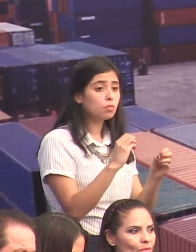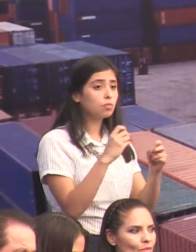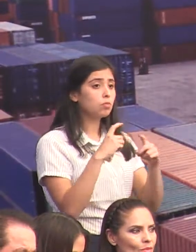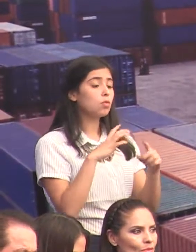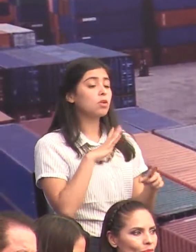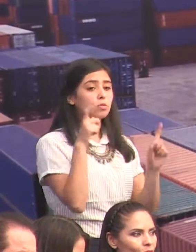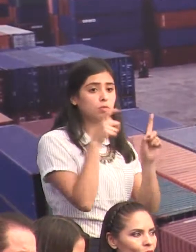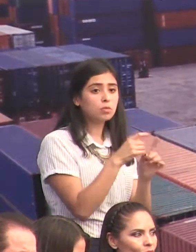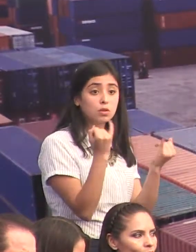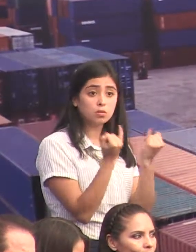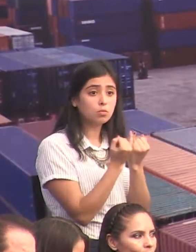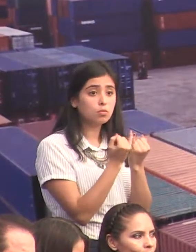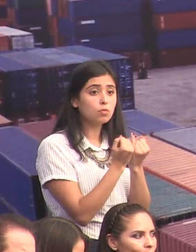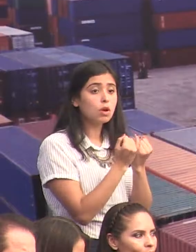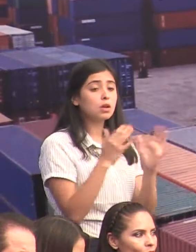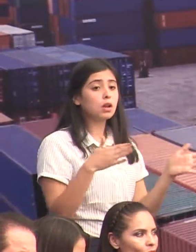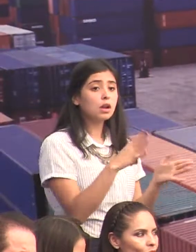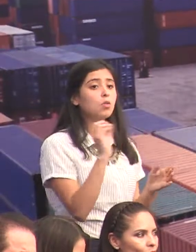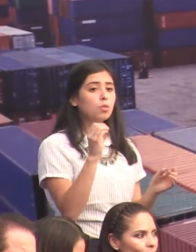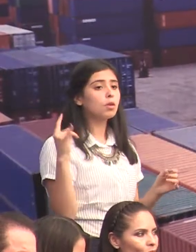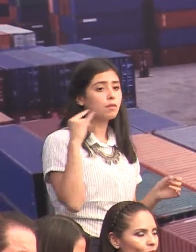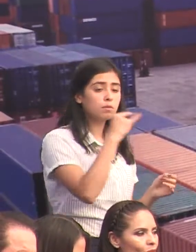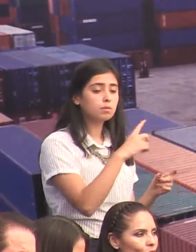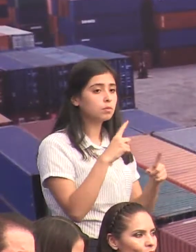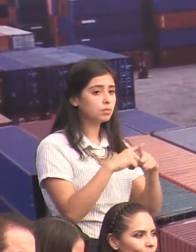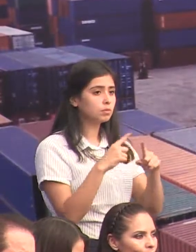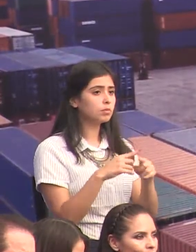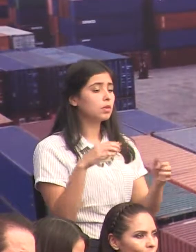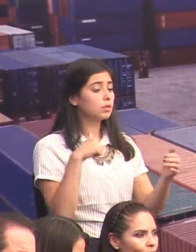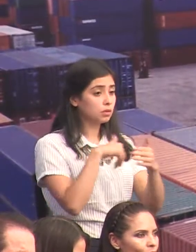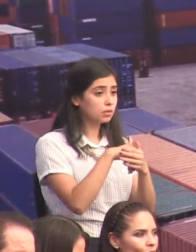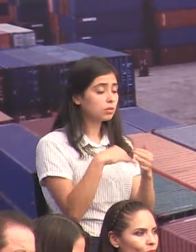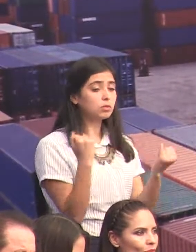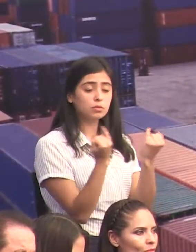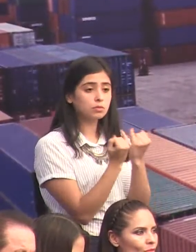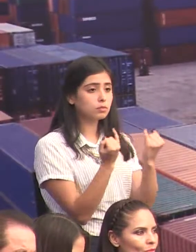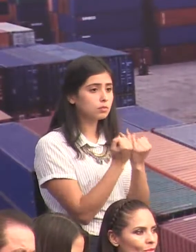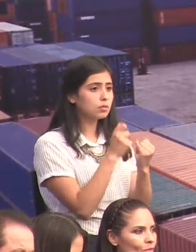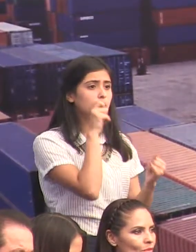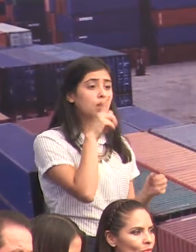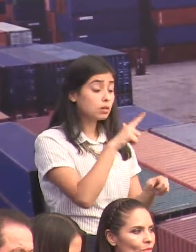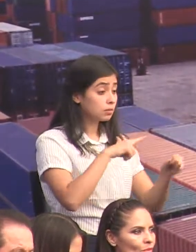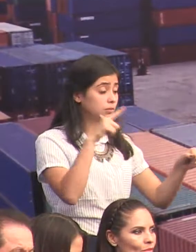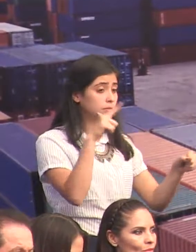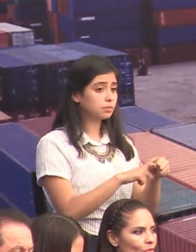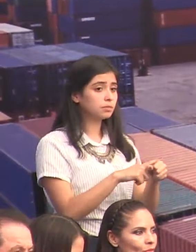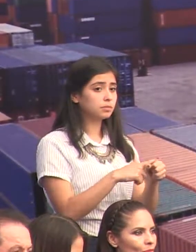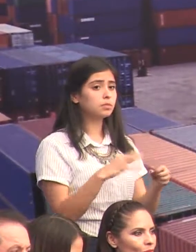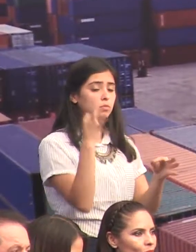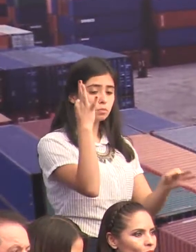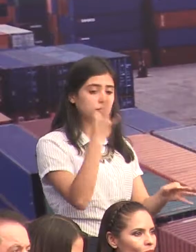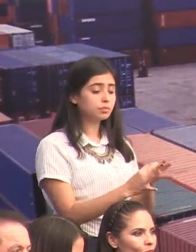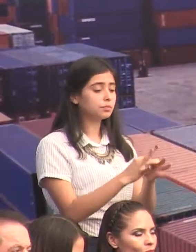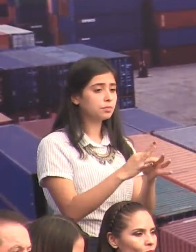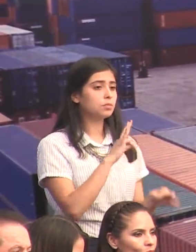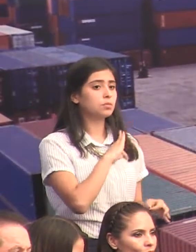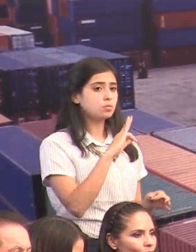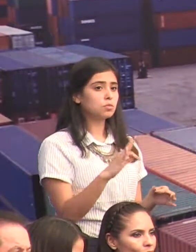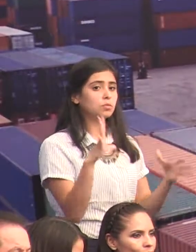la inversión y se empiecen a generar empleos, lo mismo en términos regulatorios que de seguridad, infraestructura y